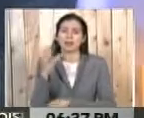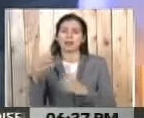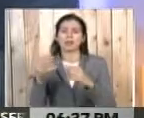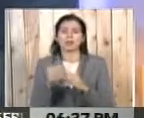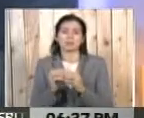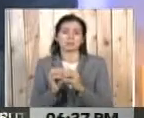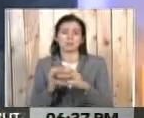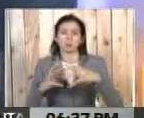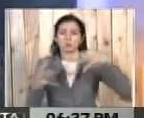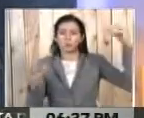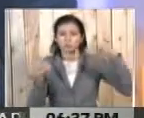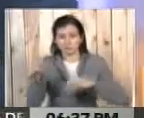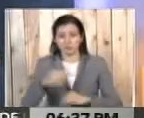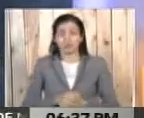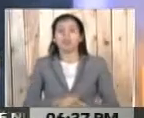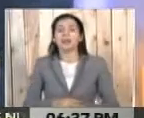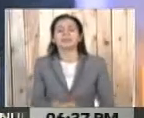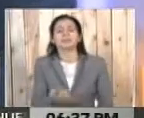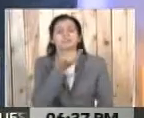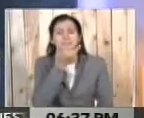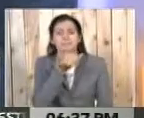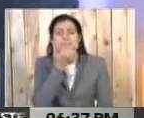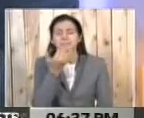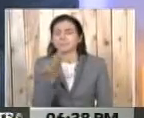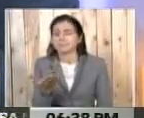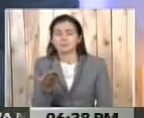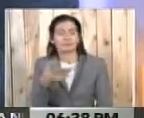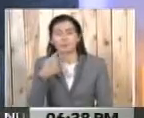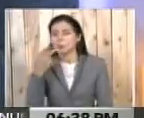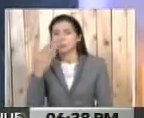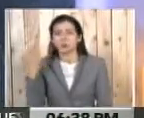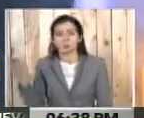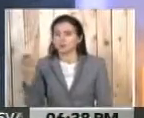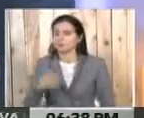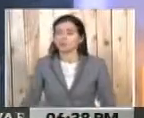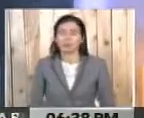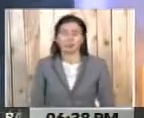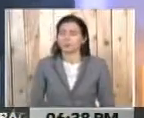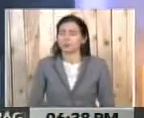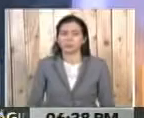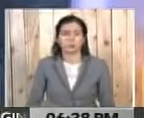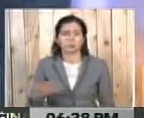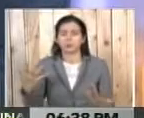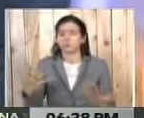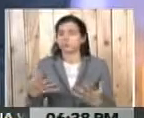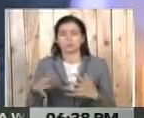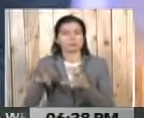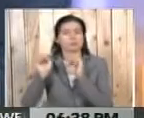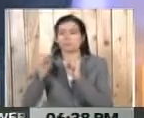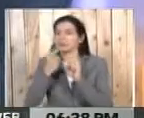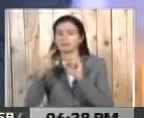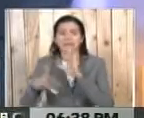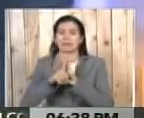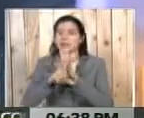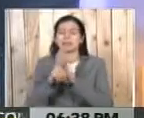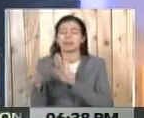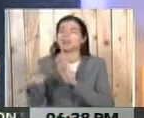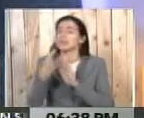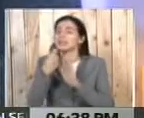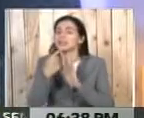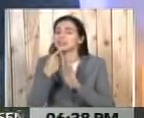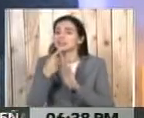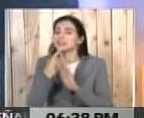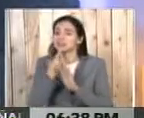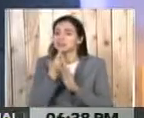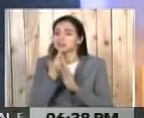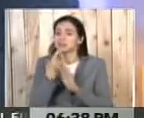está la torpeza política y la barbarie jurídica expresada en esa ley, que le arrebata